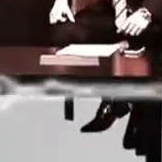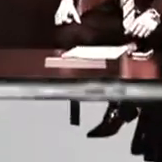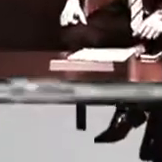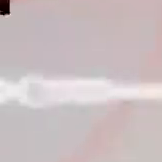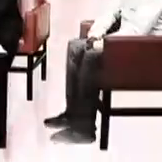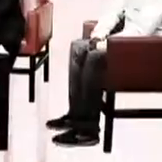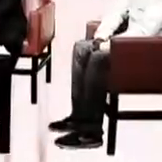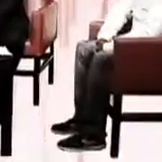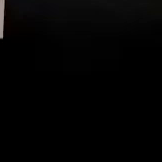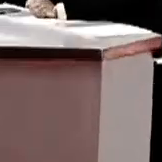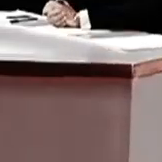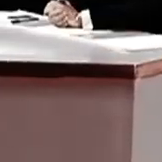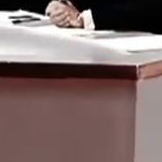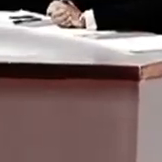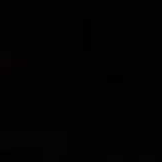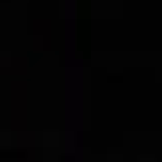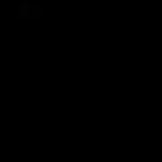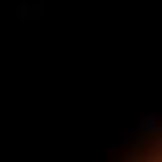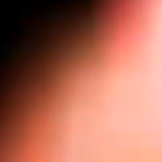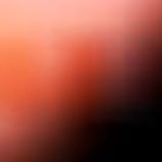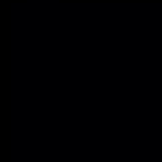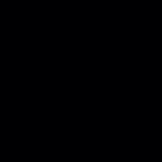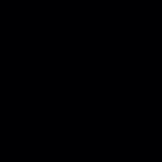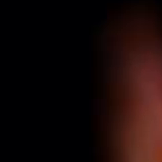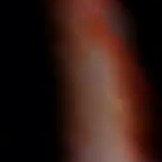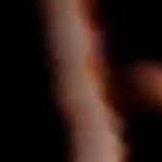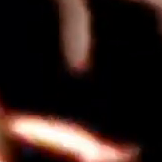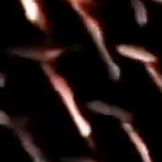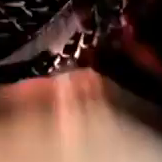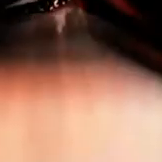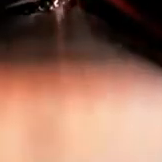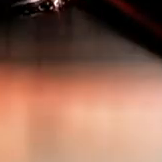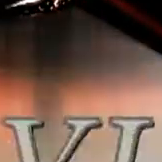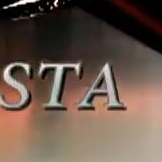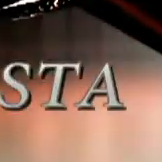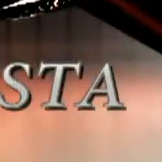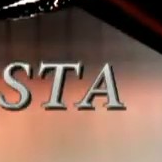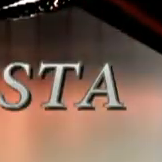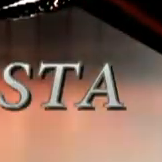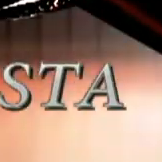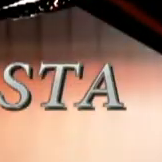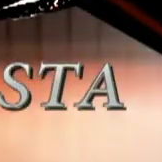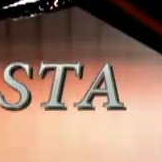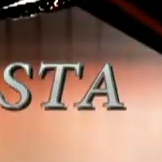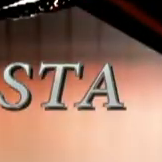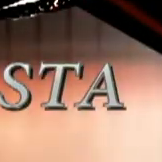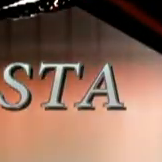de México al Día. Esta mañana damos la bienvenida al estudio de México al Día.